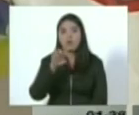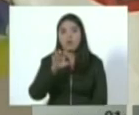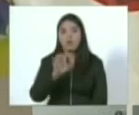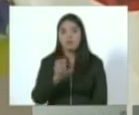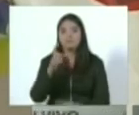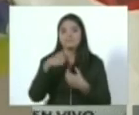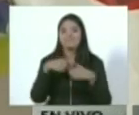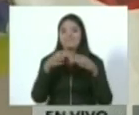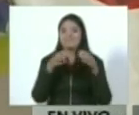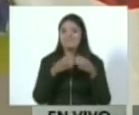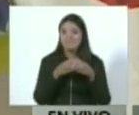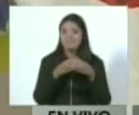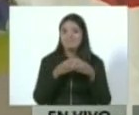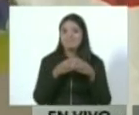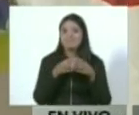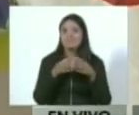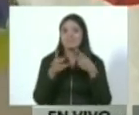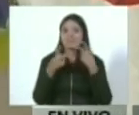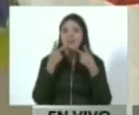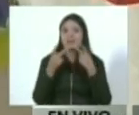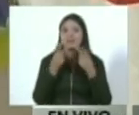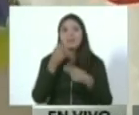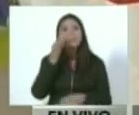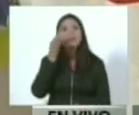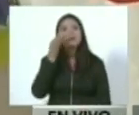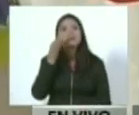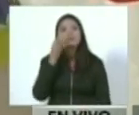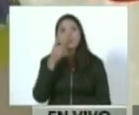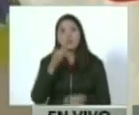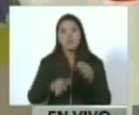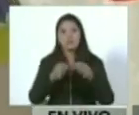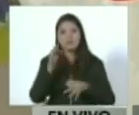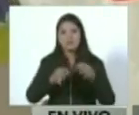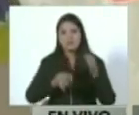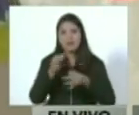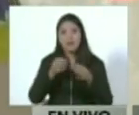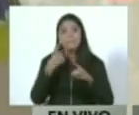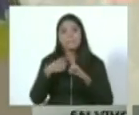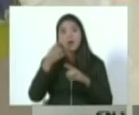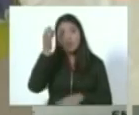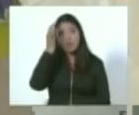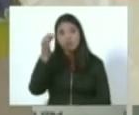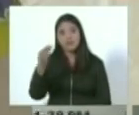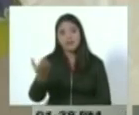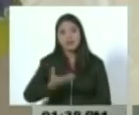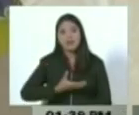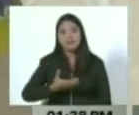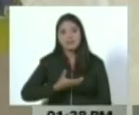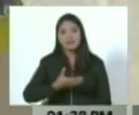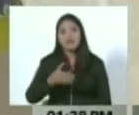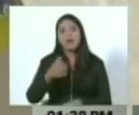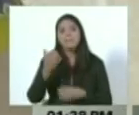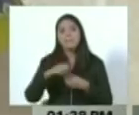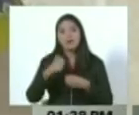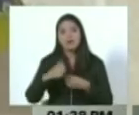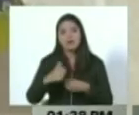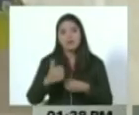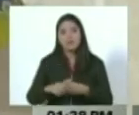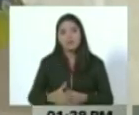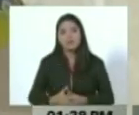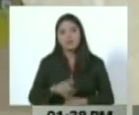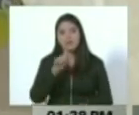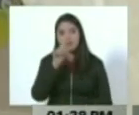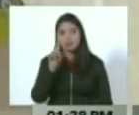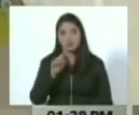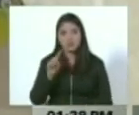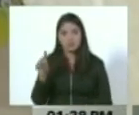miembro del partido político Primero Justicia y concejal de la alcaldía del municipio de Maracaibo, del estado